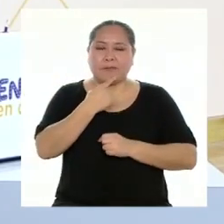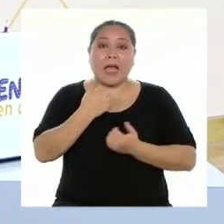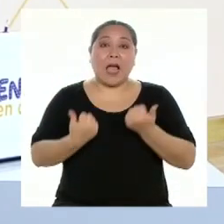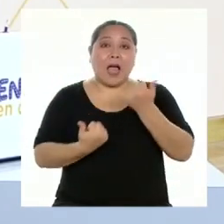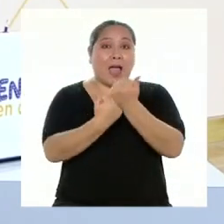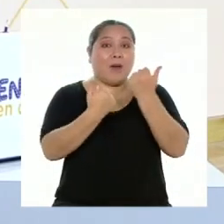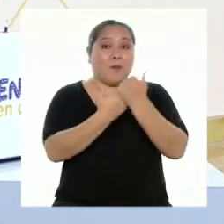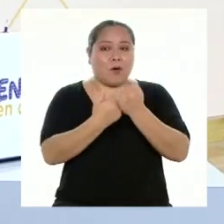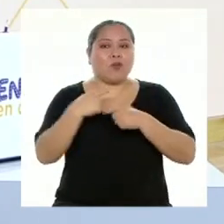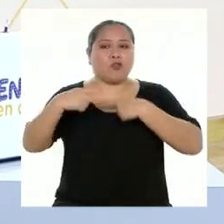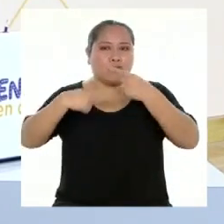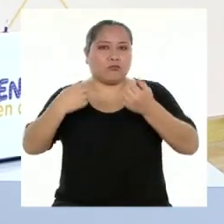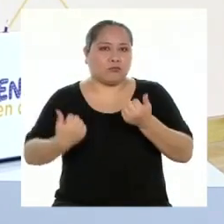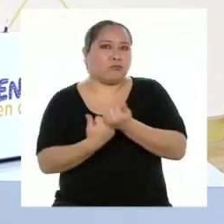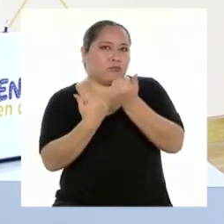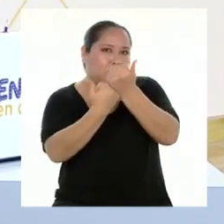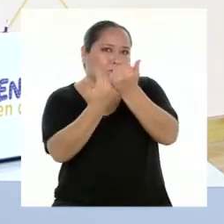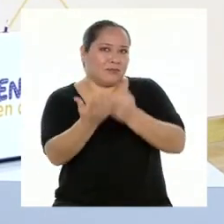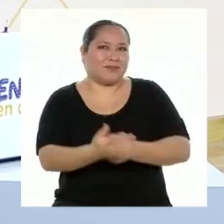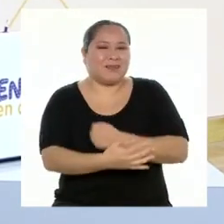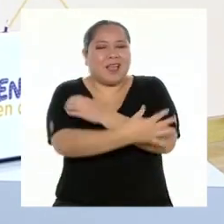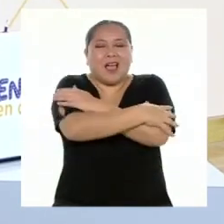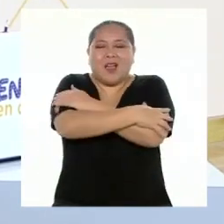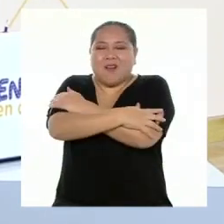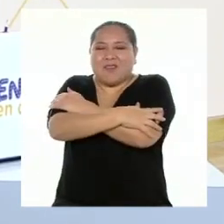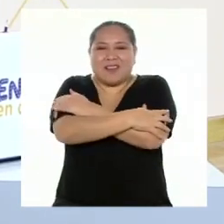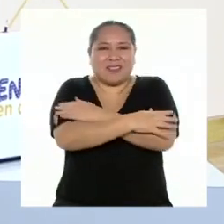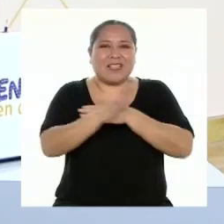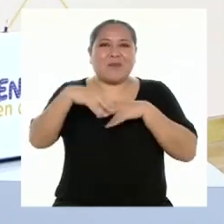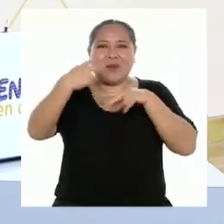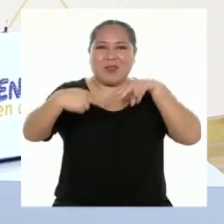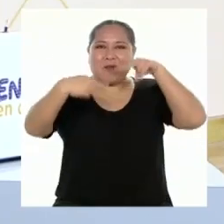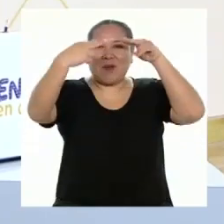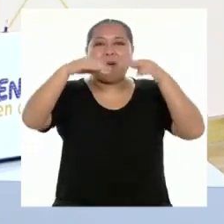realizarlo con constancia. Un gran abrazo y nos vemos en el